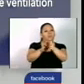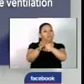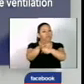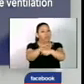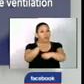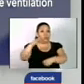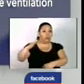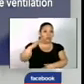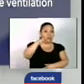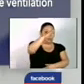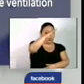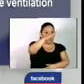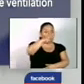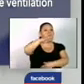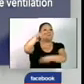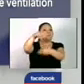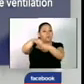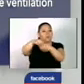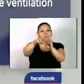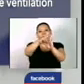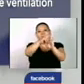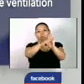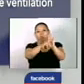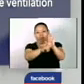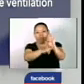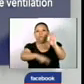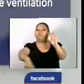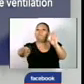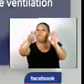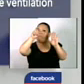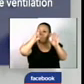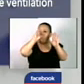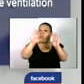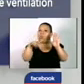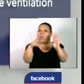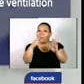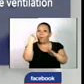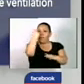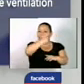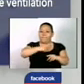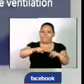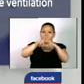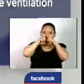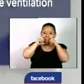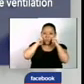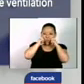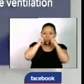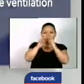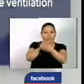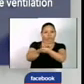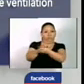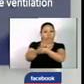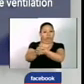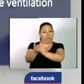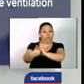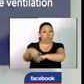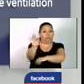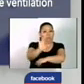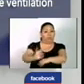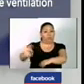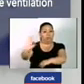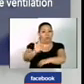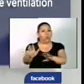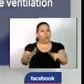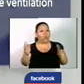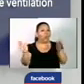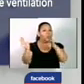una aeronave incluidos requisitos estrictos de cobertura facial protocolos de desinfección mejorados y sistemas